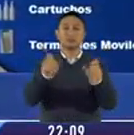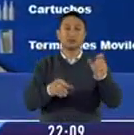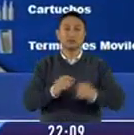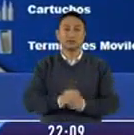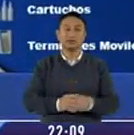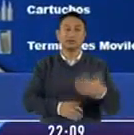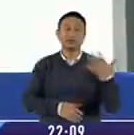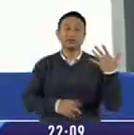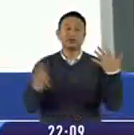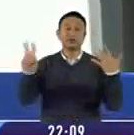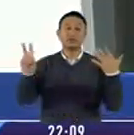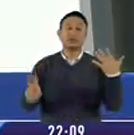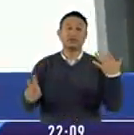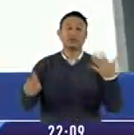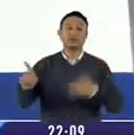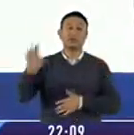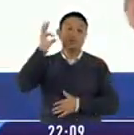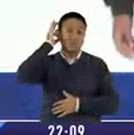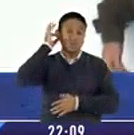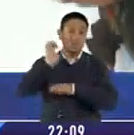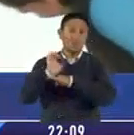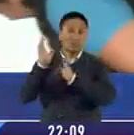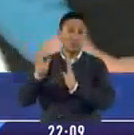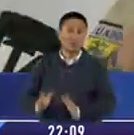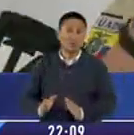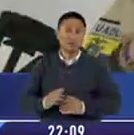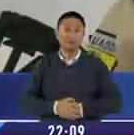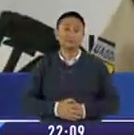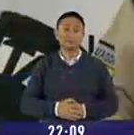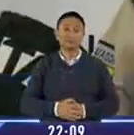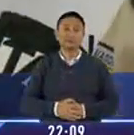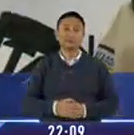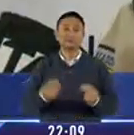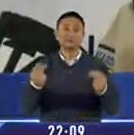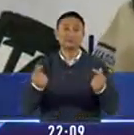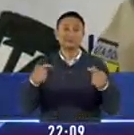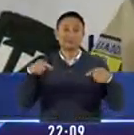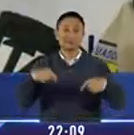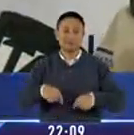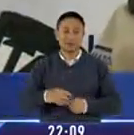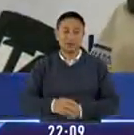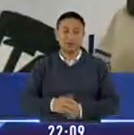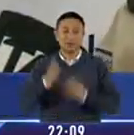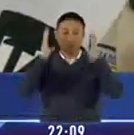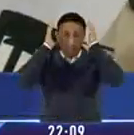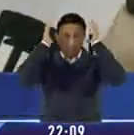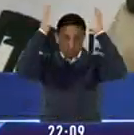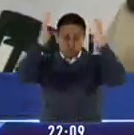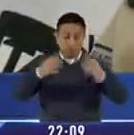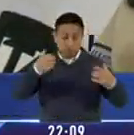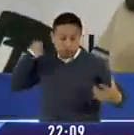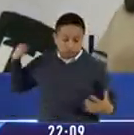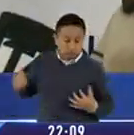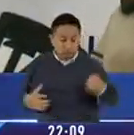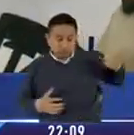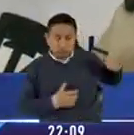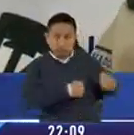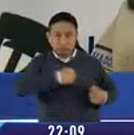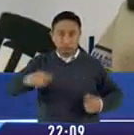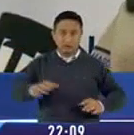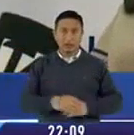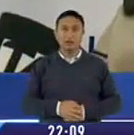5 venezolanos y una mujer de nacionalidad ecuatoriana. Inmediatamente procede a sacarse el casco, sacarse la chompa y